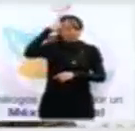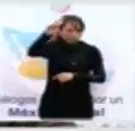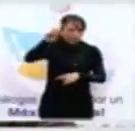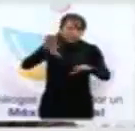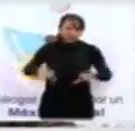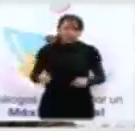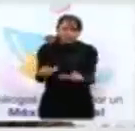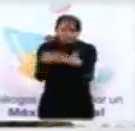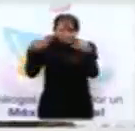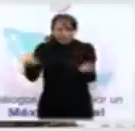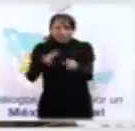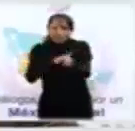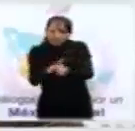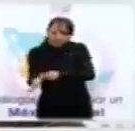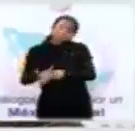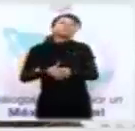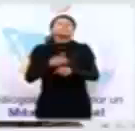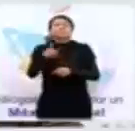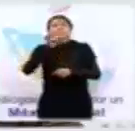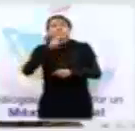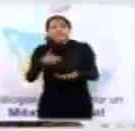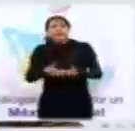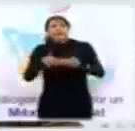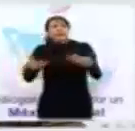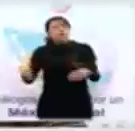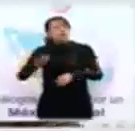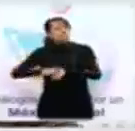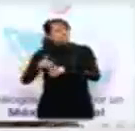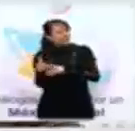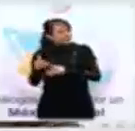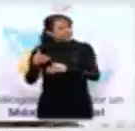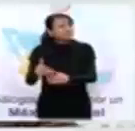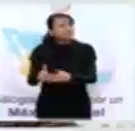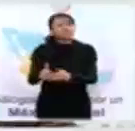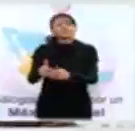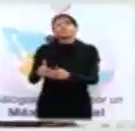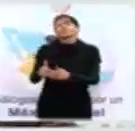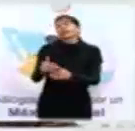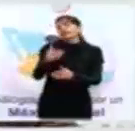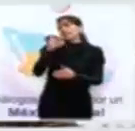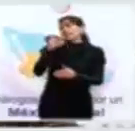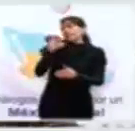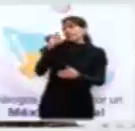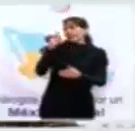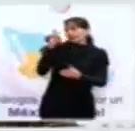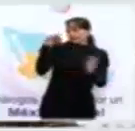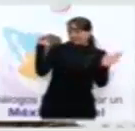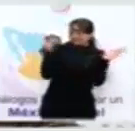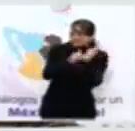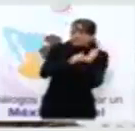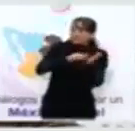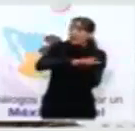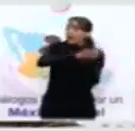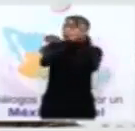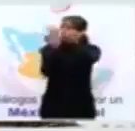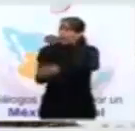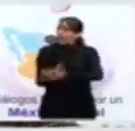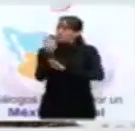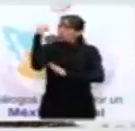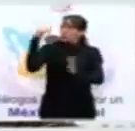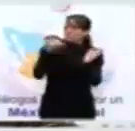propietarios, pasamos de alrededor de 300,000 en 1910 a 7.1 millón de propietarios de la